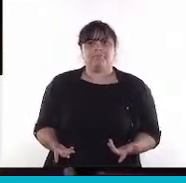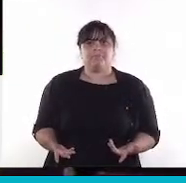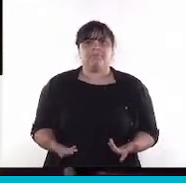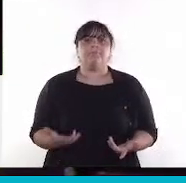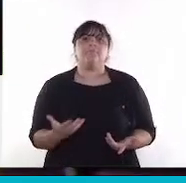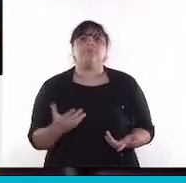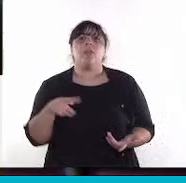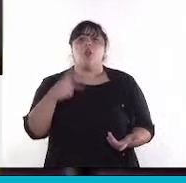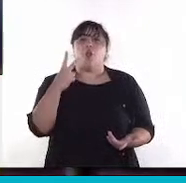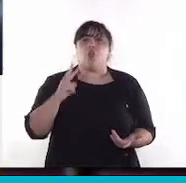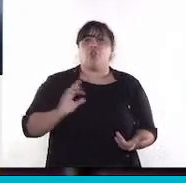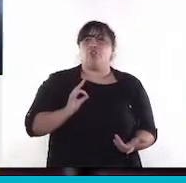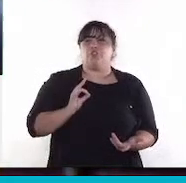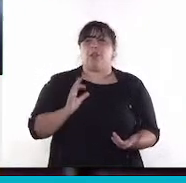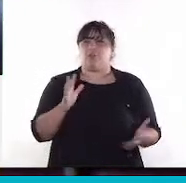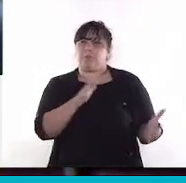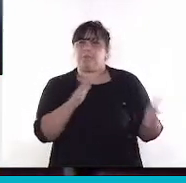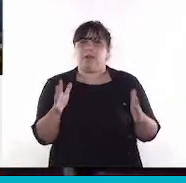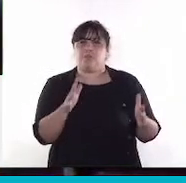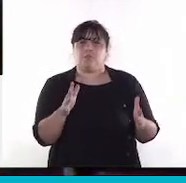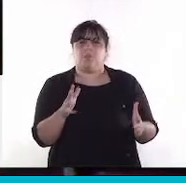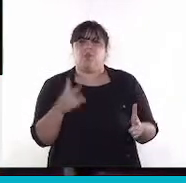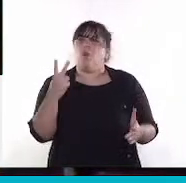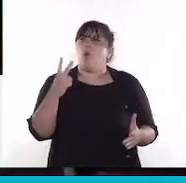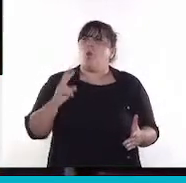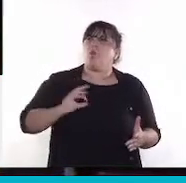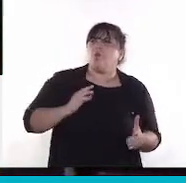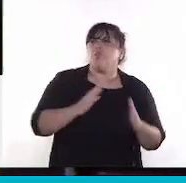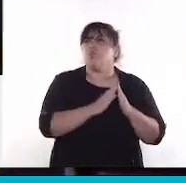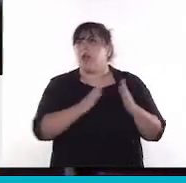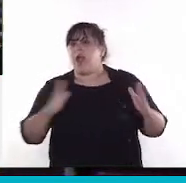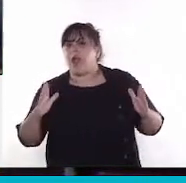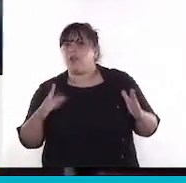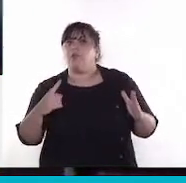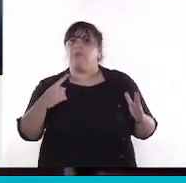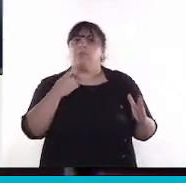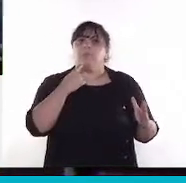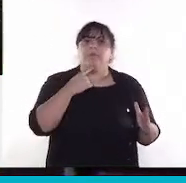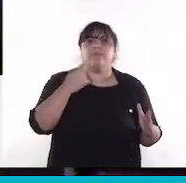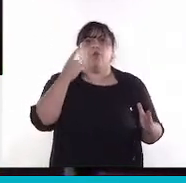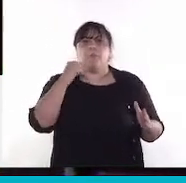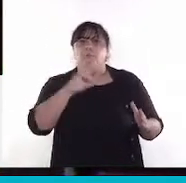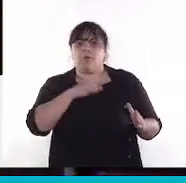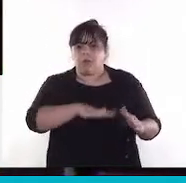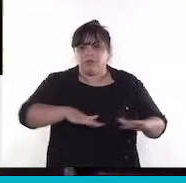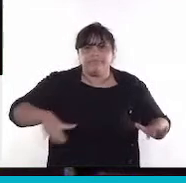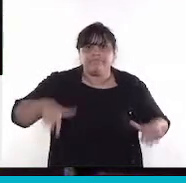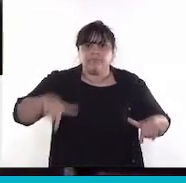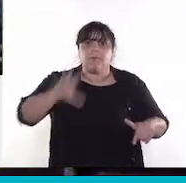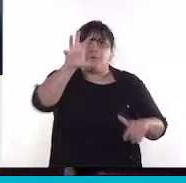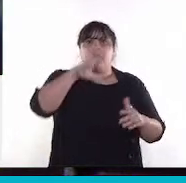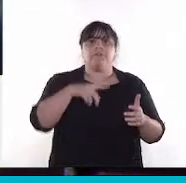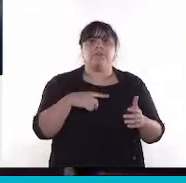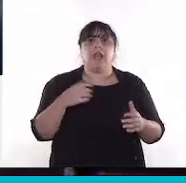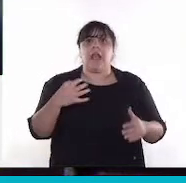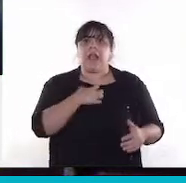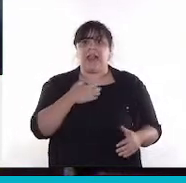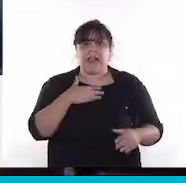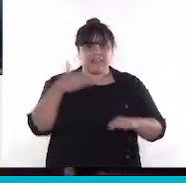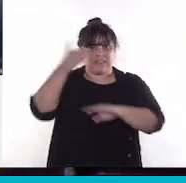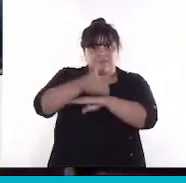Hace 2 años, o estuvieron 2 años, los pibes y pibas de nuestra provincia sin clase